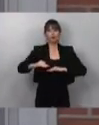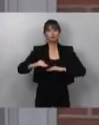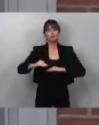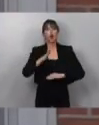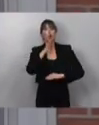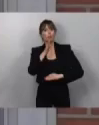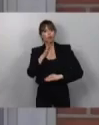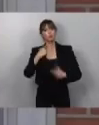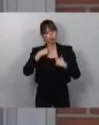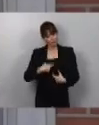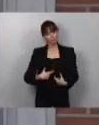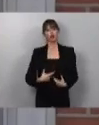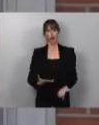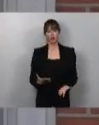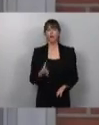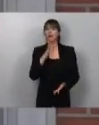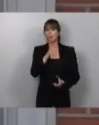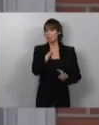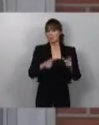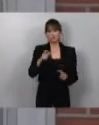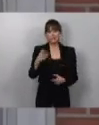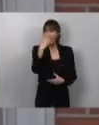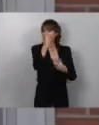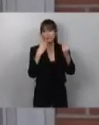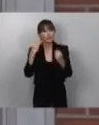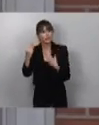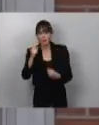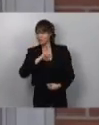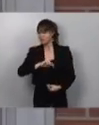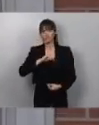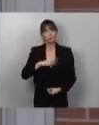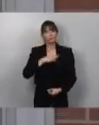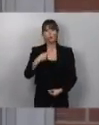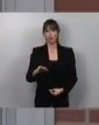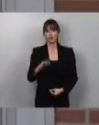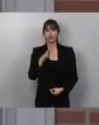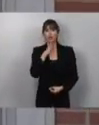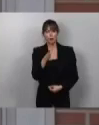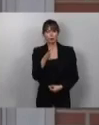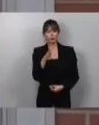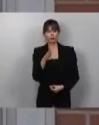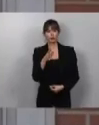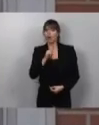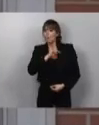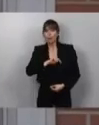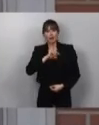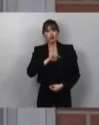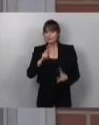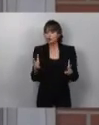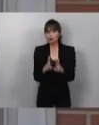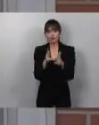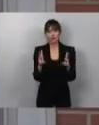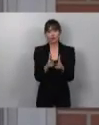eh salvo cuando haya algún tipo de responsabilidad evidentemente no pero eh que al final